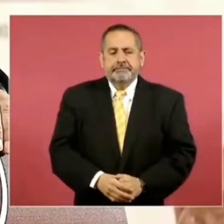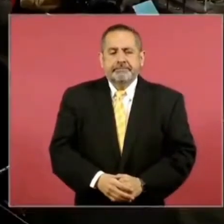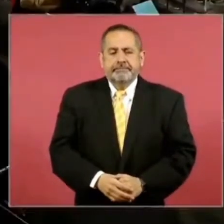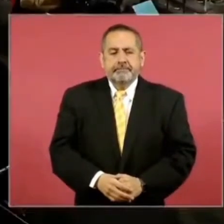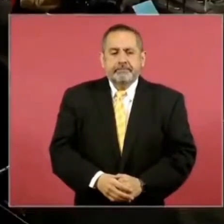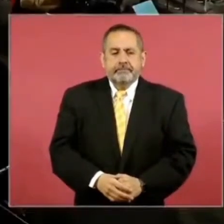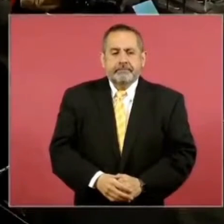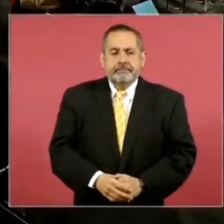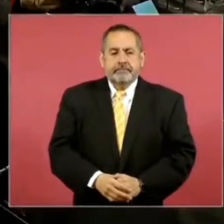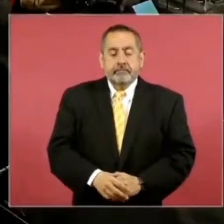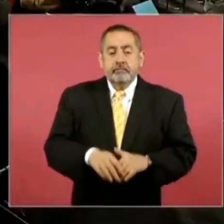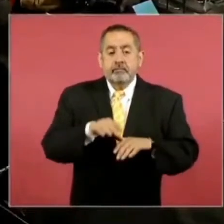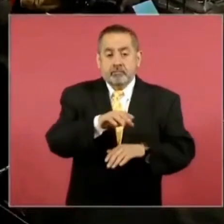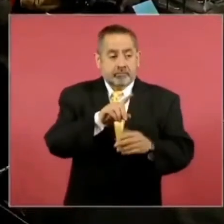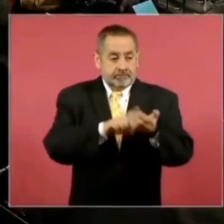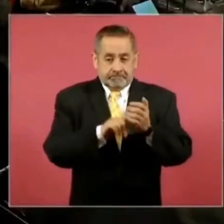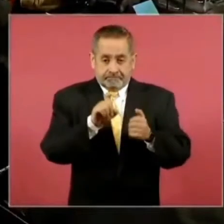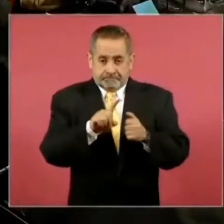En lo hidráulico,